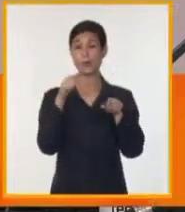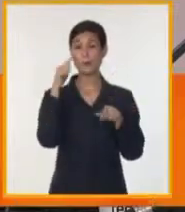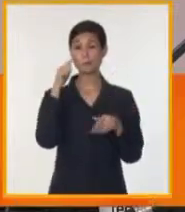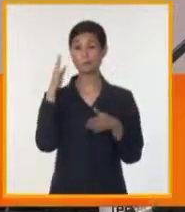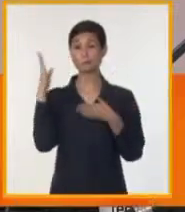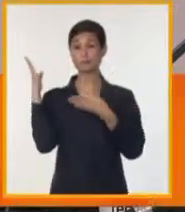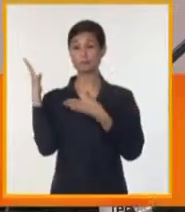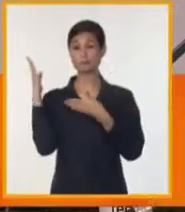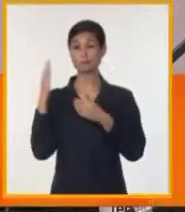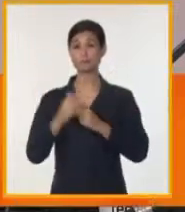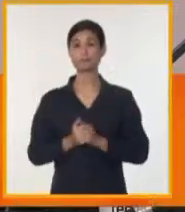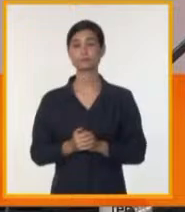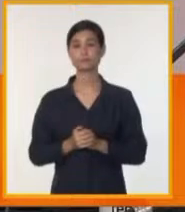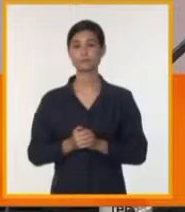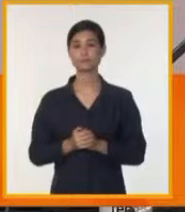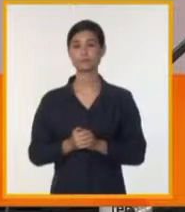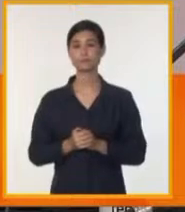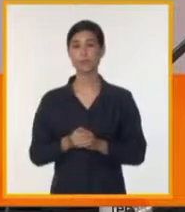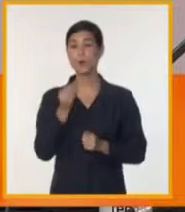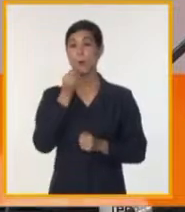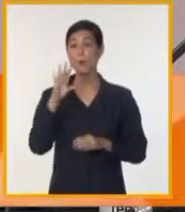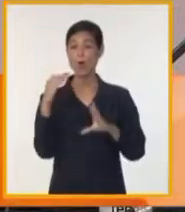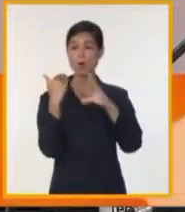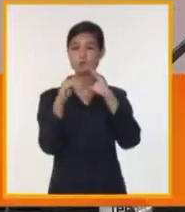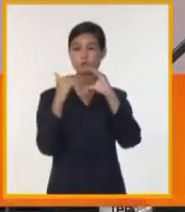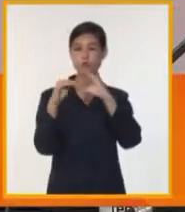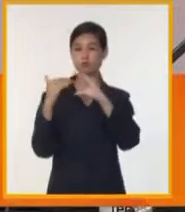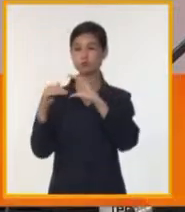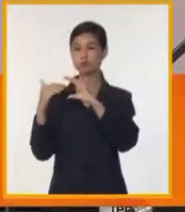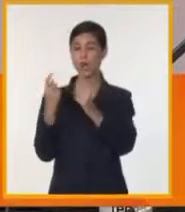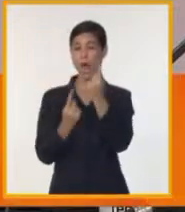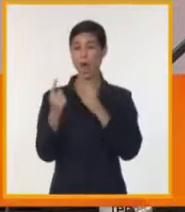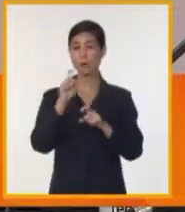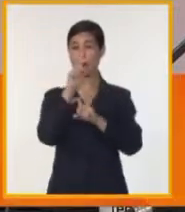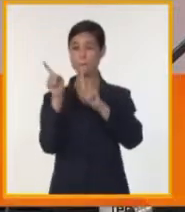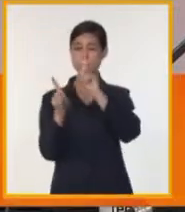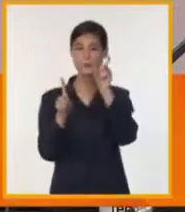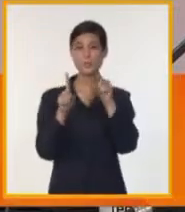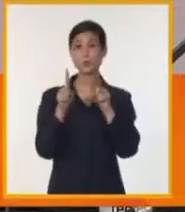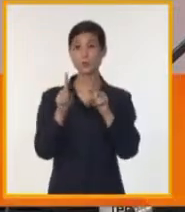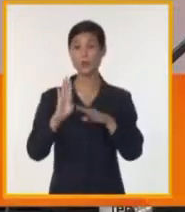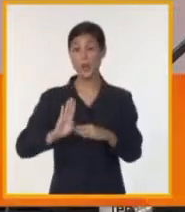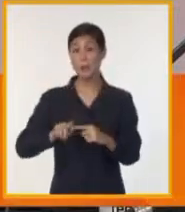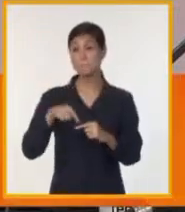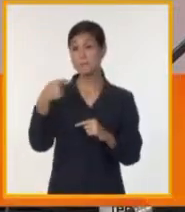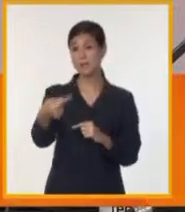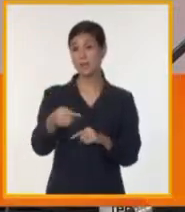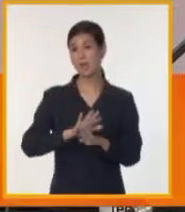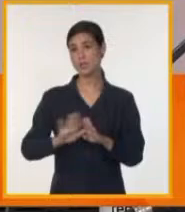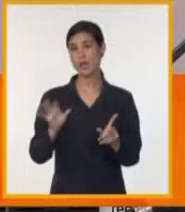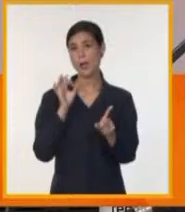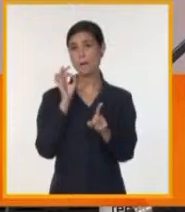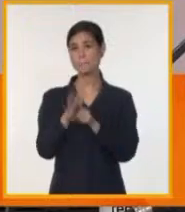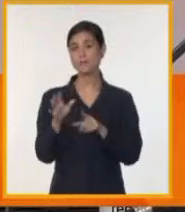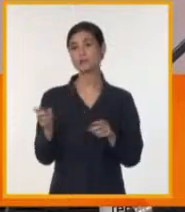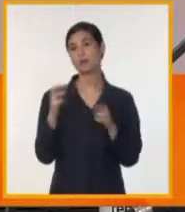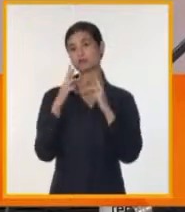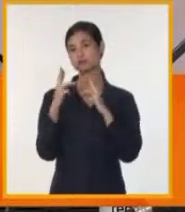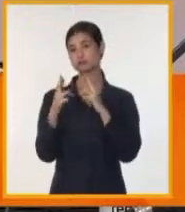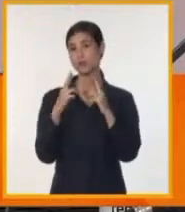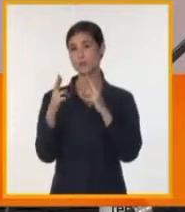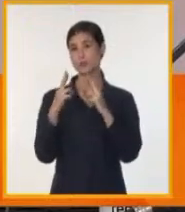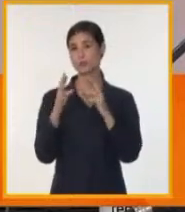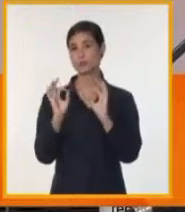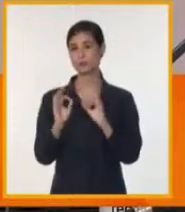mesaredonda@ideasm.cu para que usted haga llegar sus opiniones, y mañana estaremos en Foro Digital desde temprano en la mañana en Cuba Debate. Pero